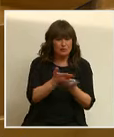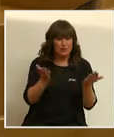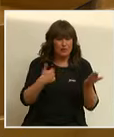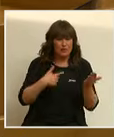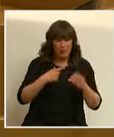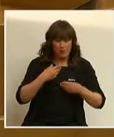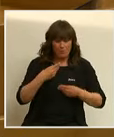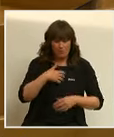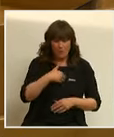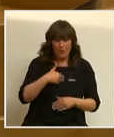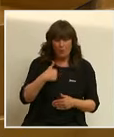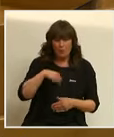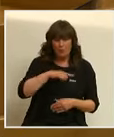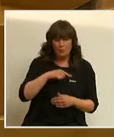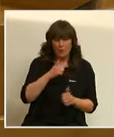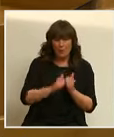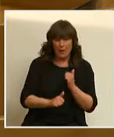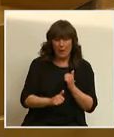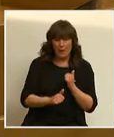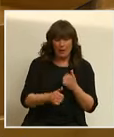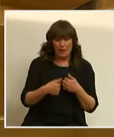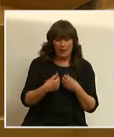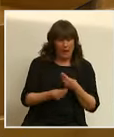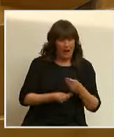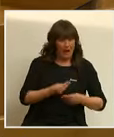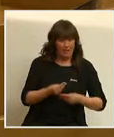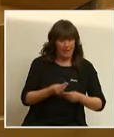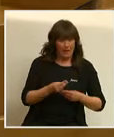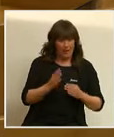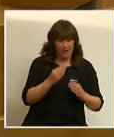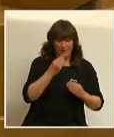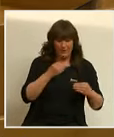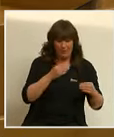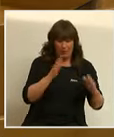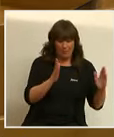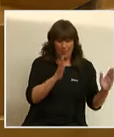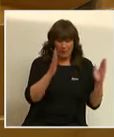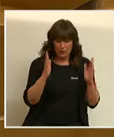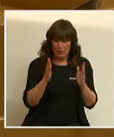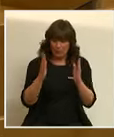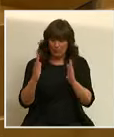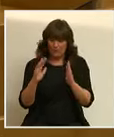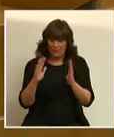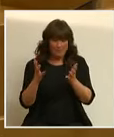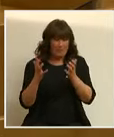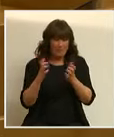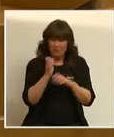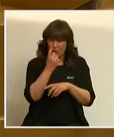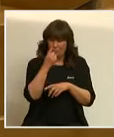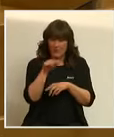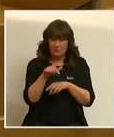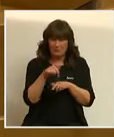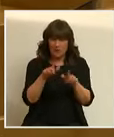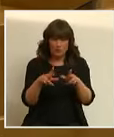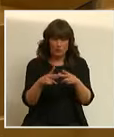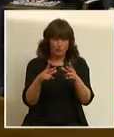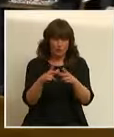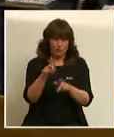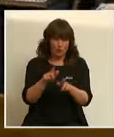elegido? Hacer lo que en cada momento de la historia es más beneficioso para los ciudadanos, para el bien